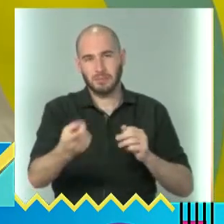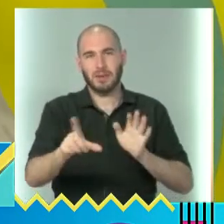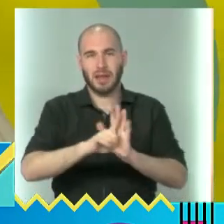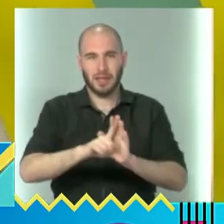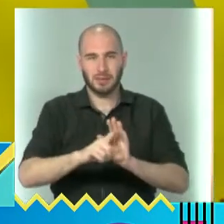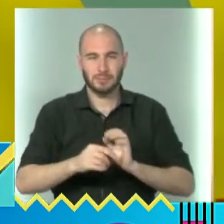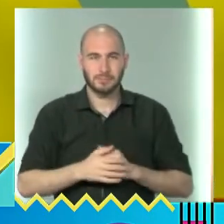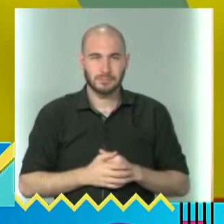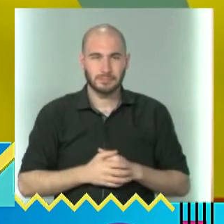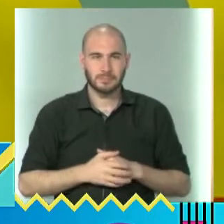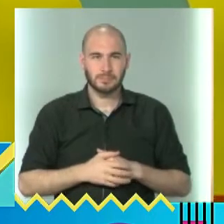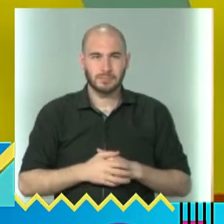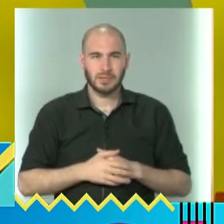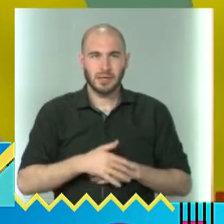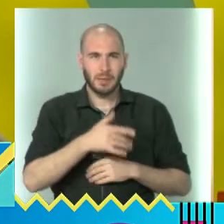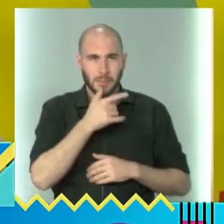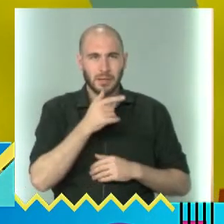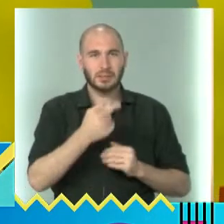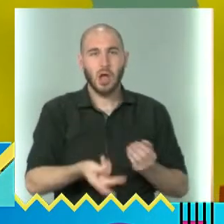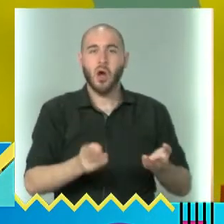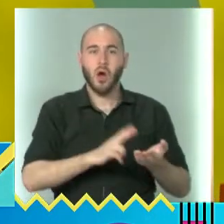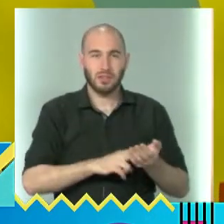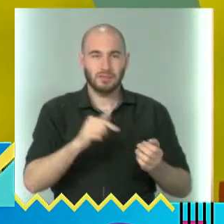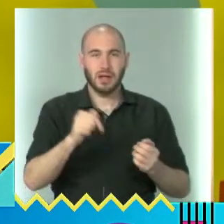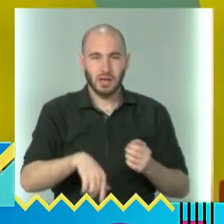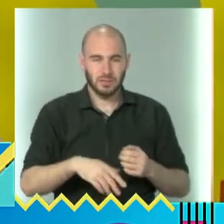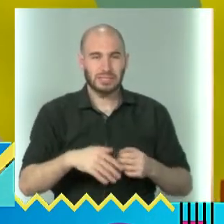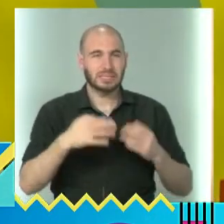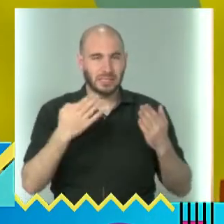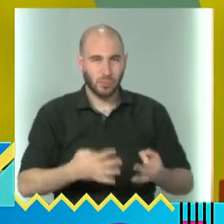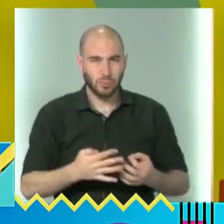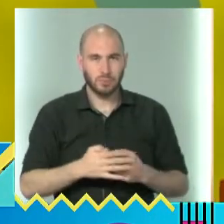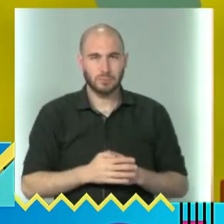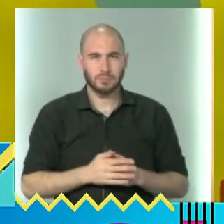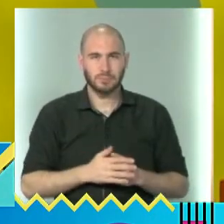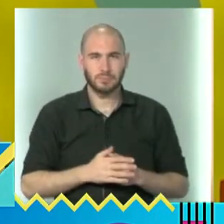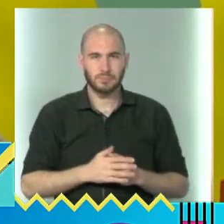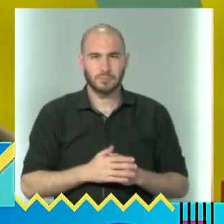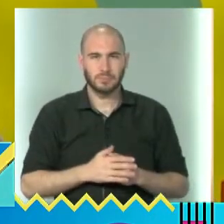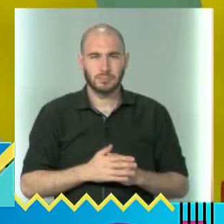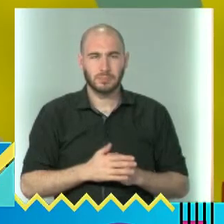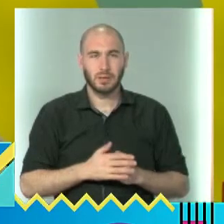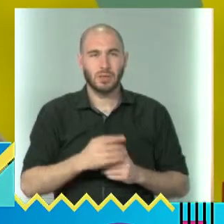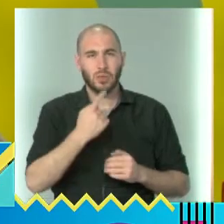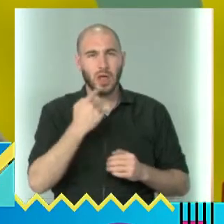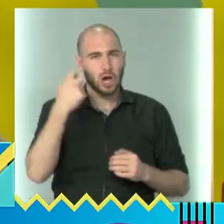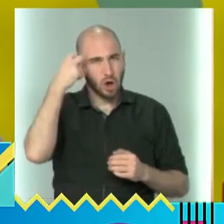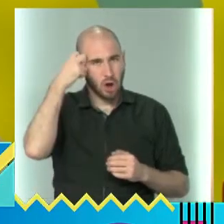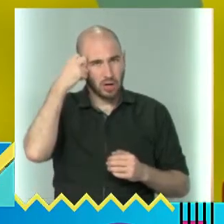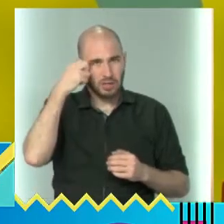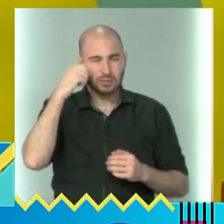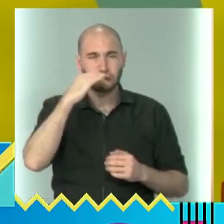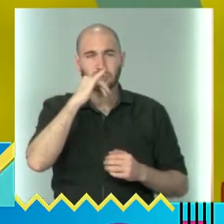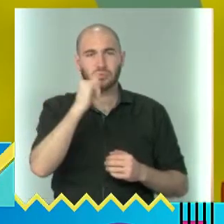Y parece cumplirse una vez más ahora, seguramente con el interrogatorio en el Congreso a